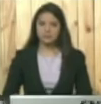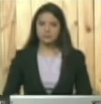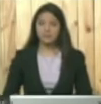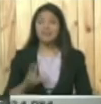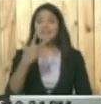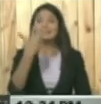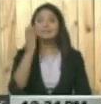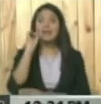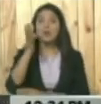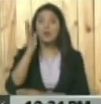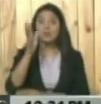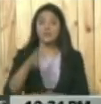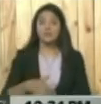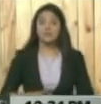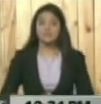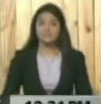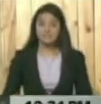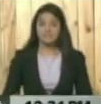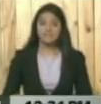tercera conferencia,